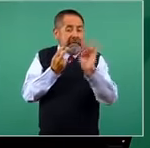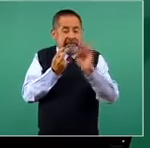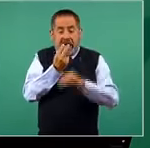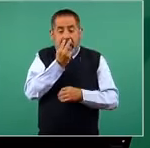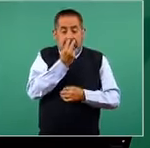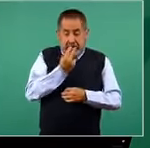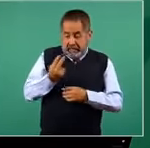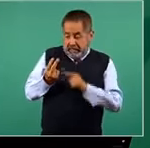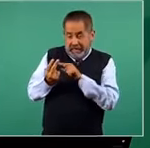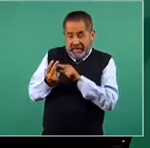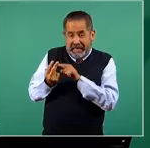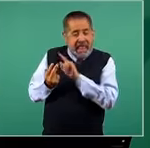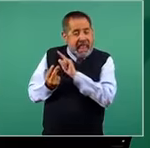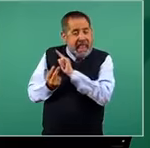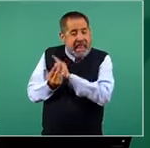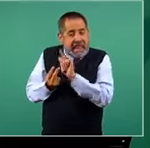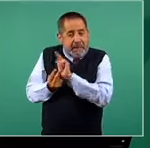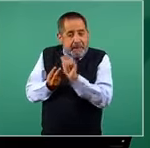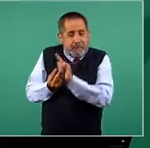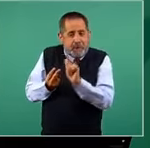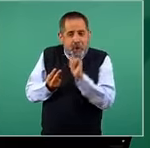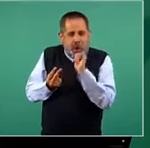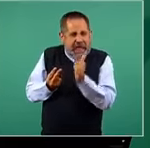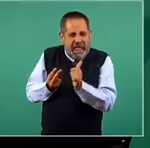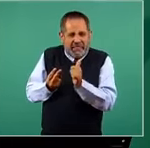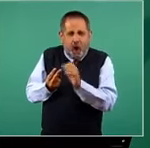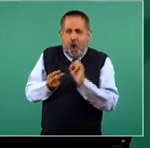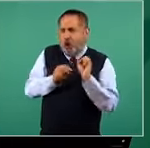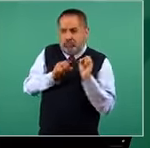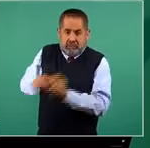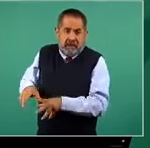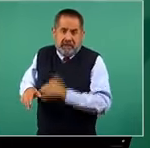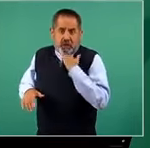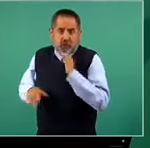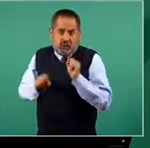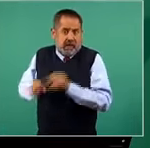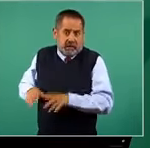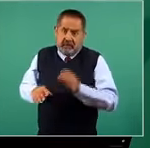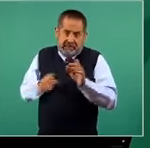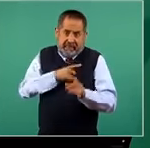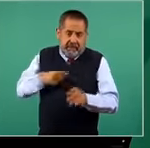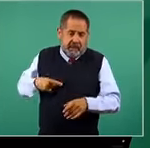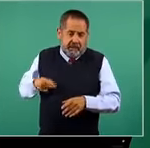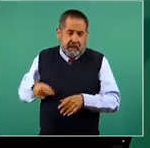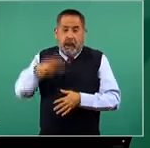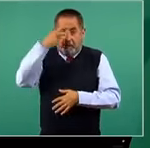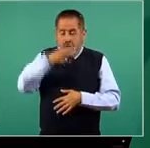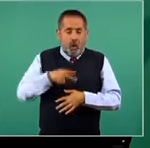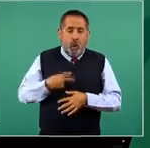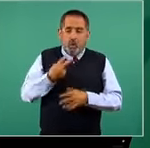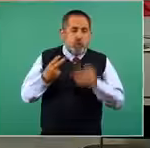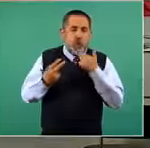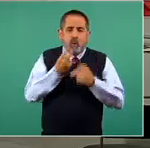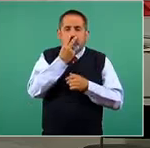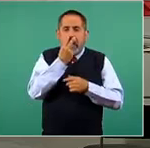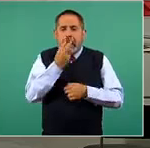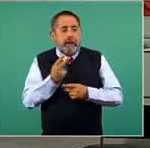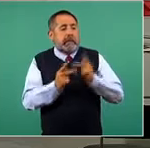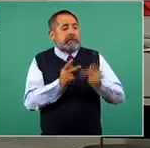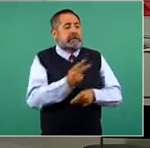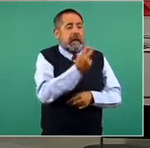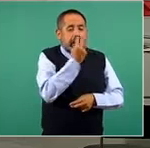hubieran sido correctamente descartadas, son medios desechables, en México son desechables,